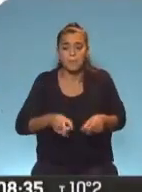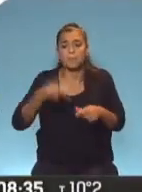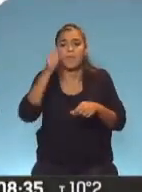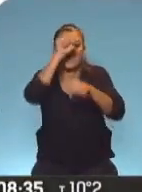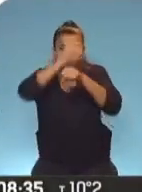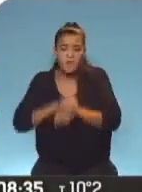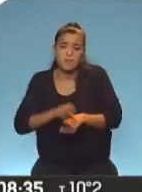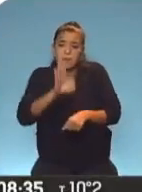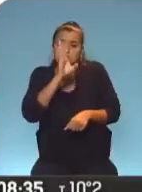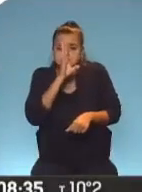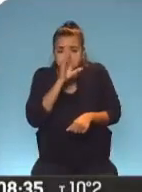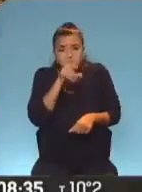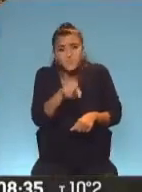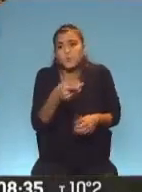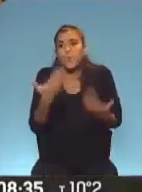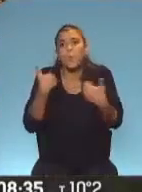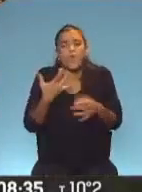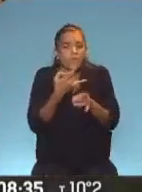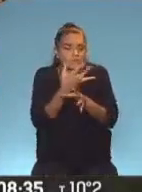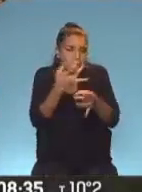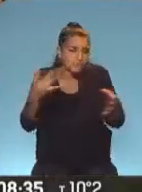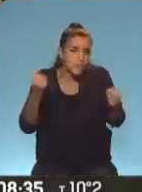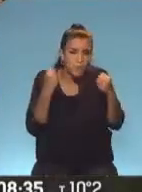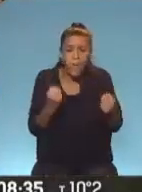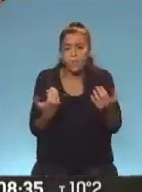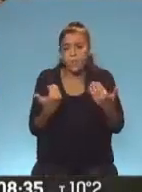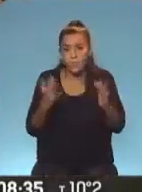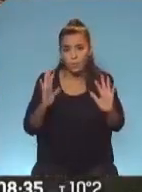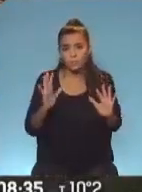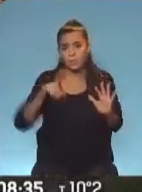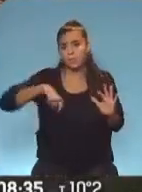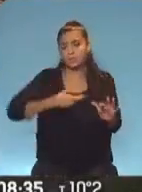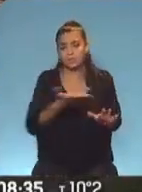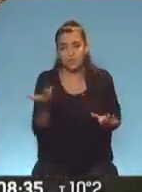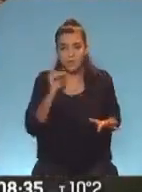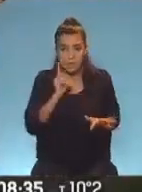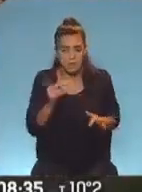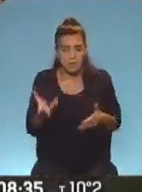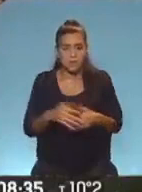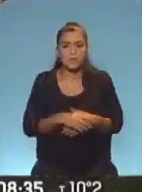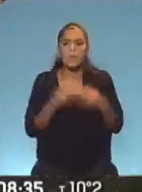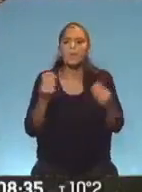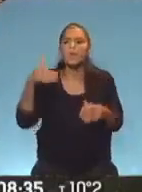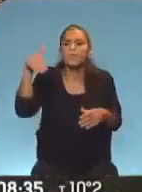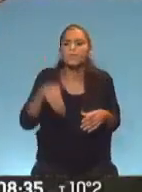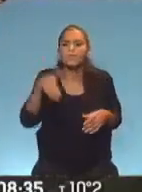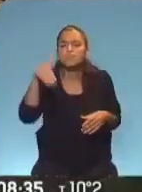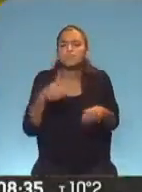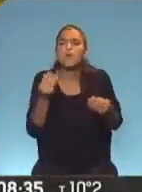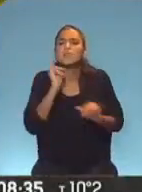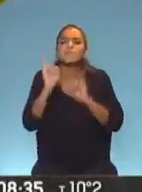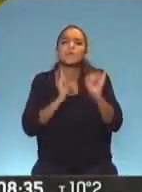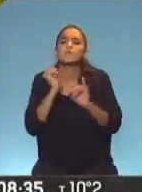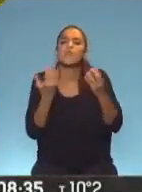y hacinadas de nuestro país son un foco de infección para toda la sociedad. Doctor, bueno, ¿por qué esta lentitud? ¿Cuál es la